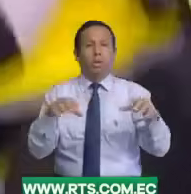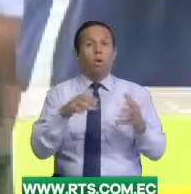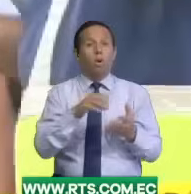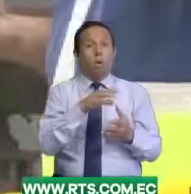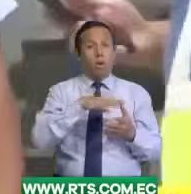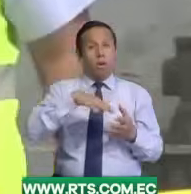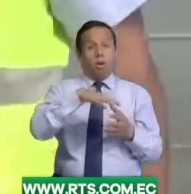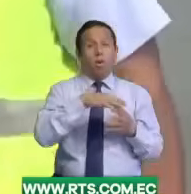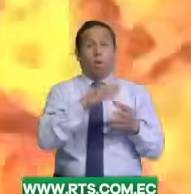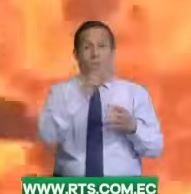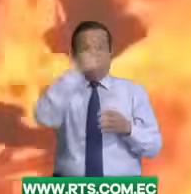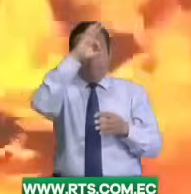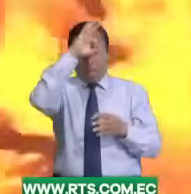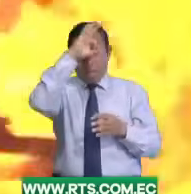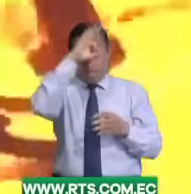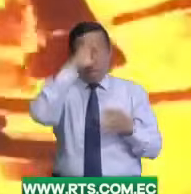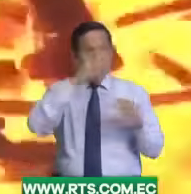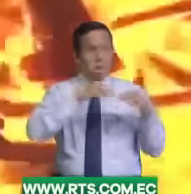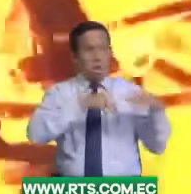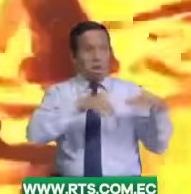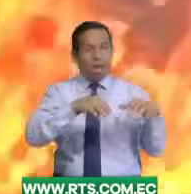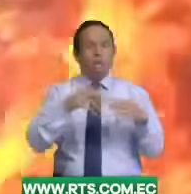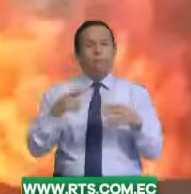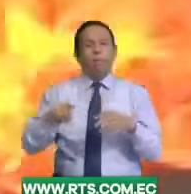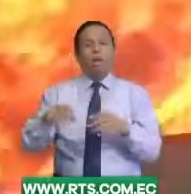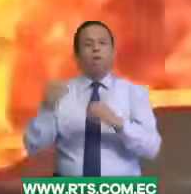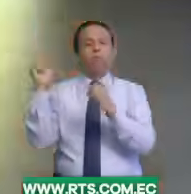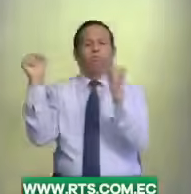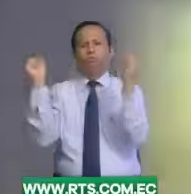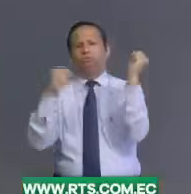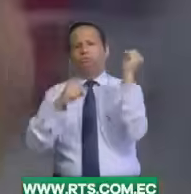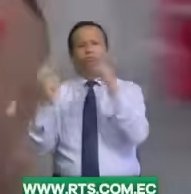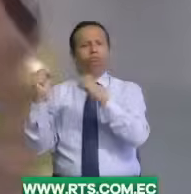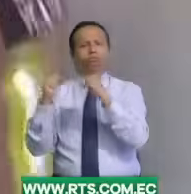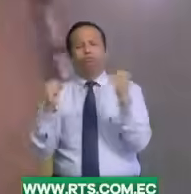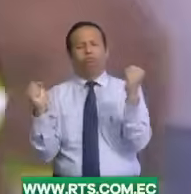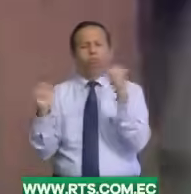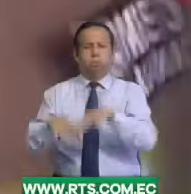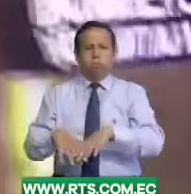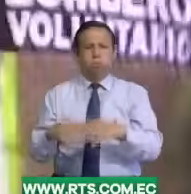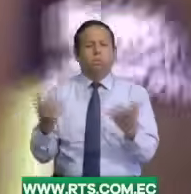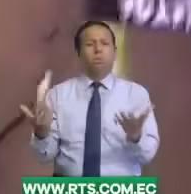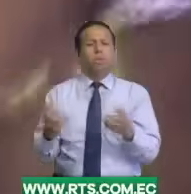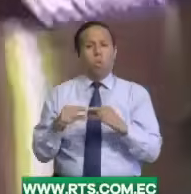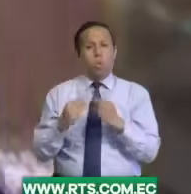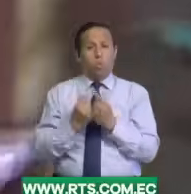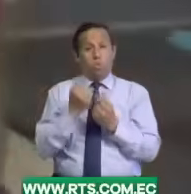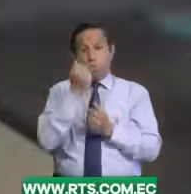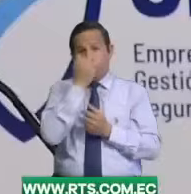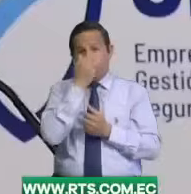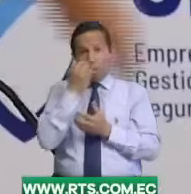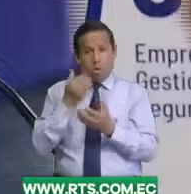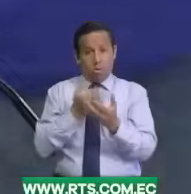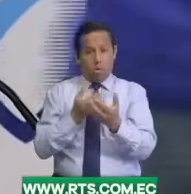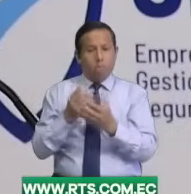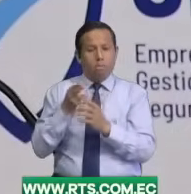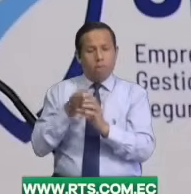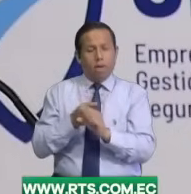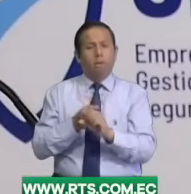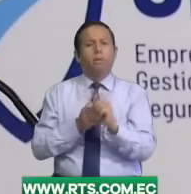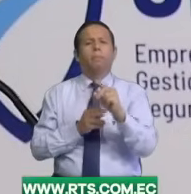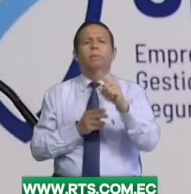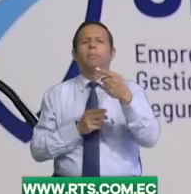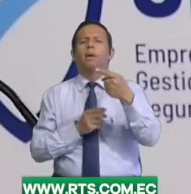prehospitalaria y en el derrumbe de estructuras, en el que participará un grupo especial del Cuerpo de Bomberos. El primero